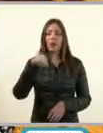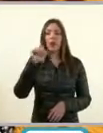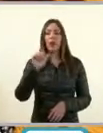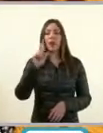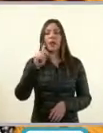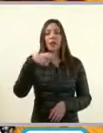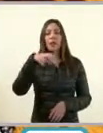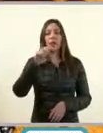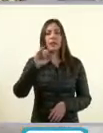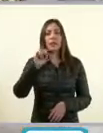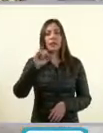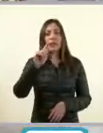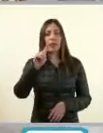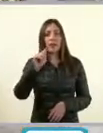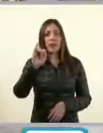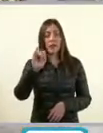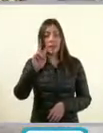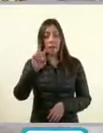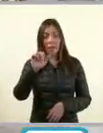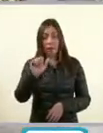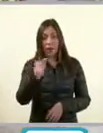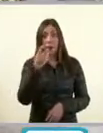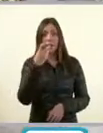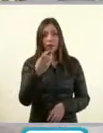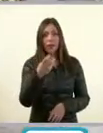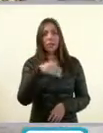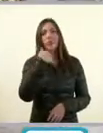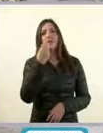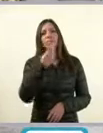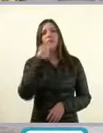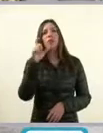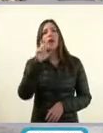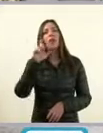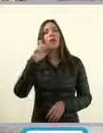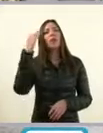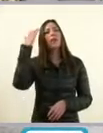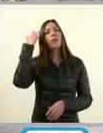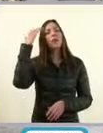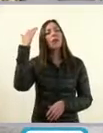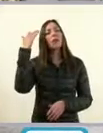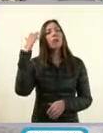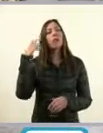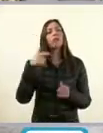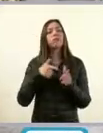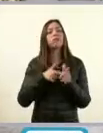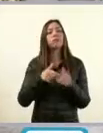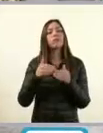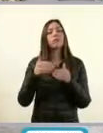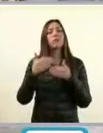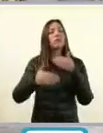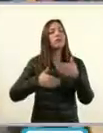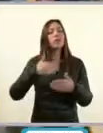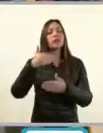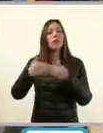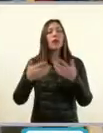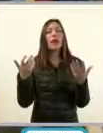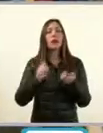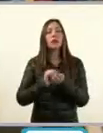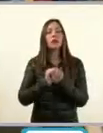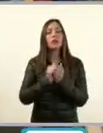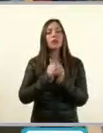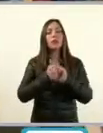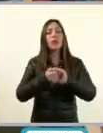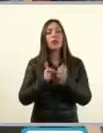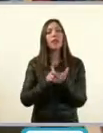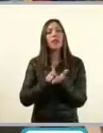conoce, usucapión, prescripción adquisitiva, estamos hablando que el transcurso del tiempo va a generar un derecho en favor de una persona